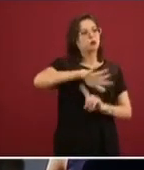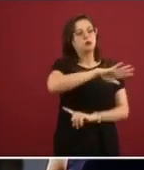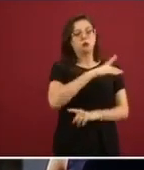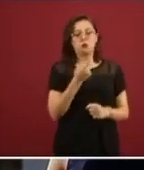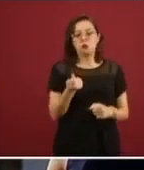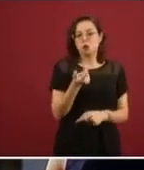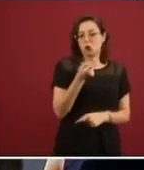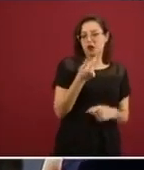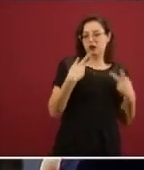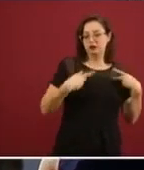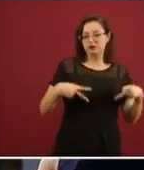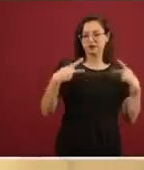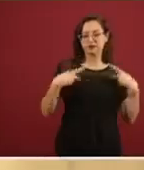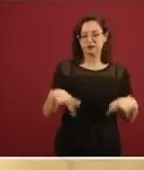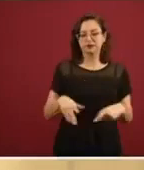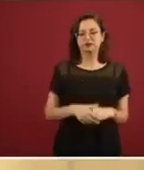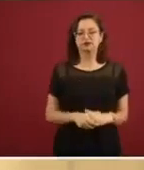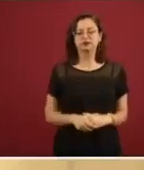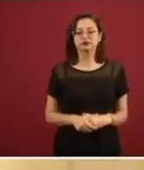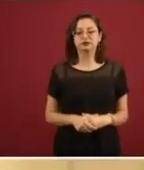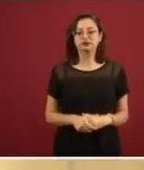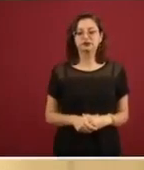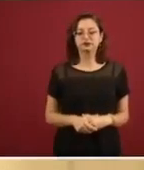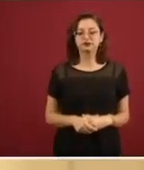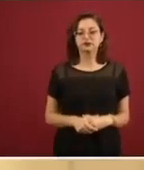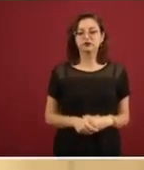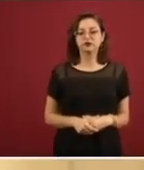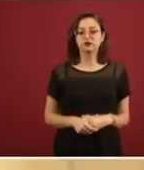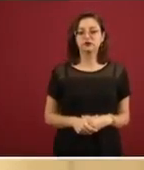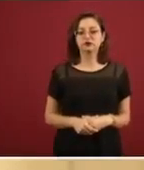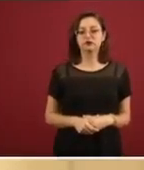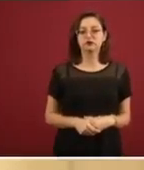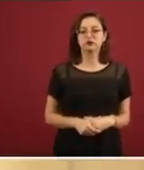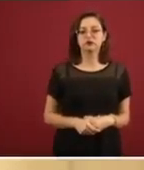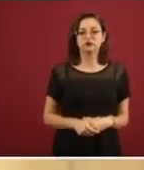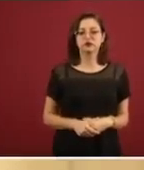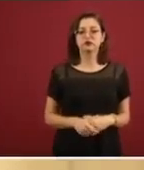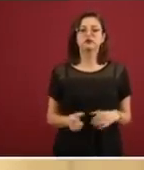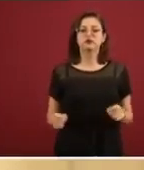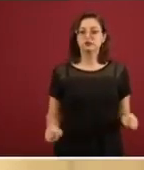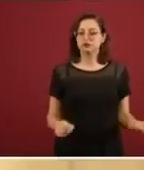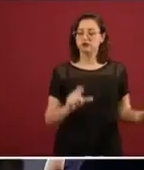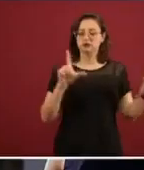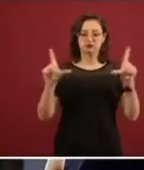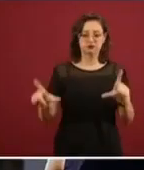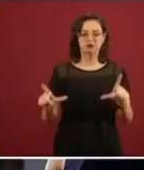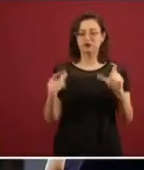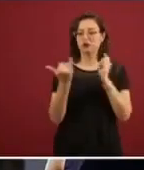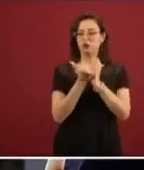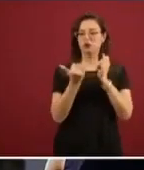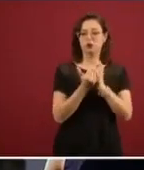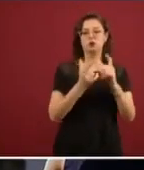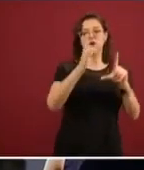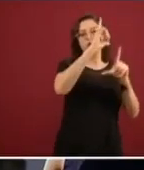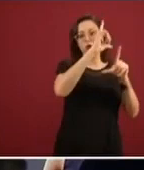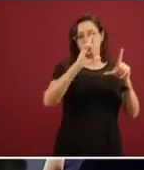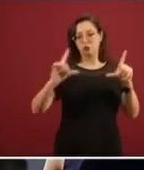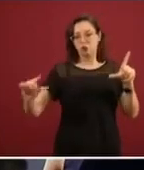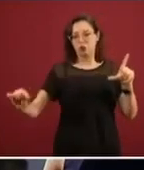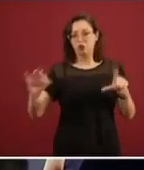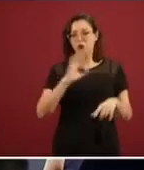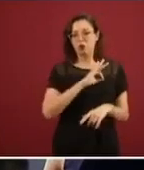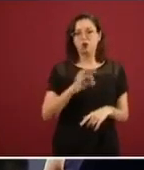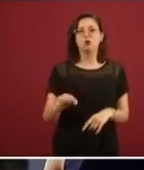transmisión y afectación en esa población. En la siguiente diapositiva es la misma información pero ahora en barras para que puedan